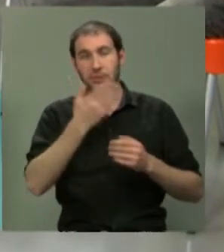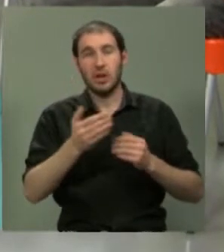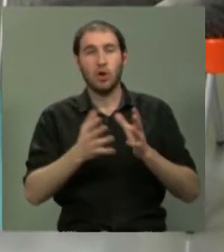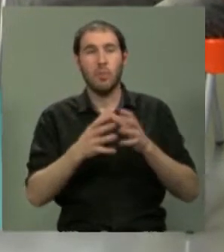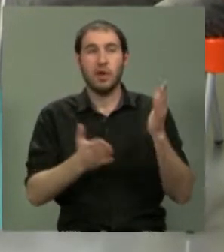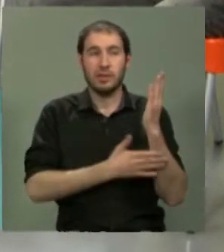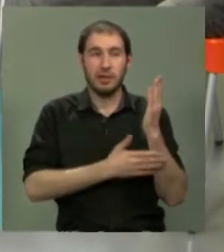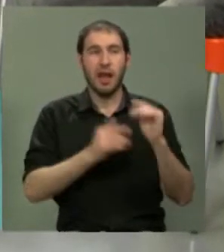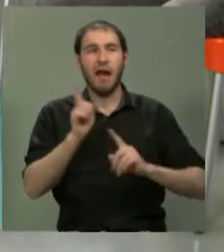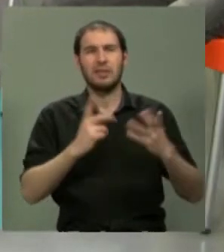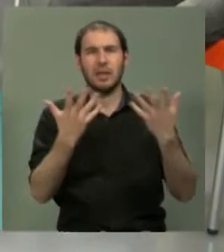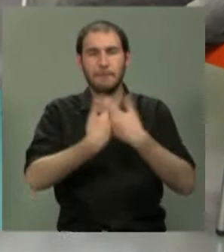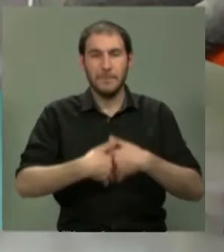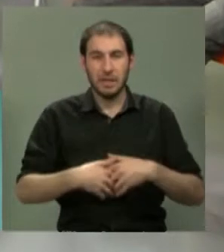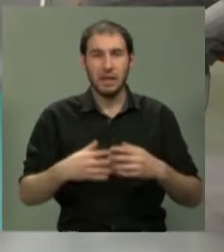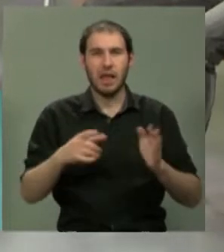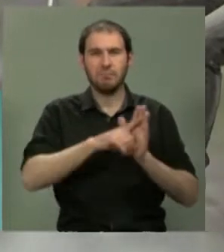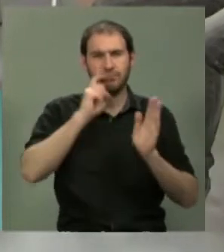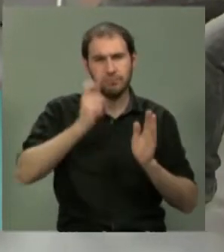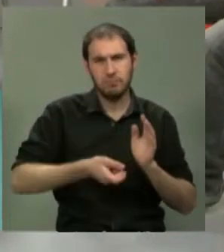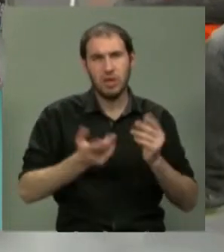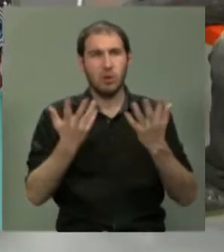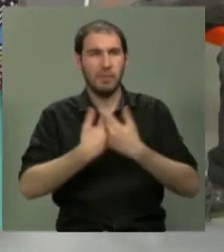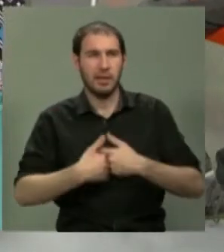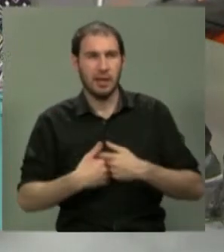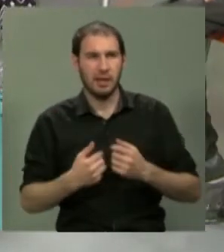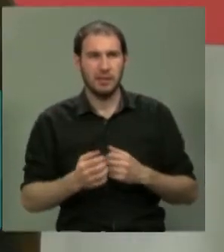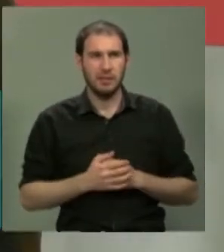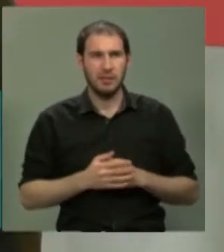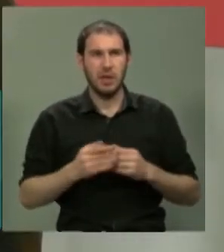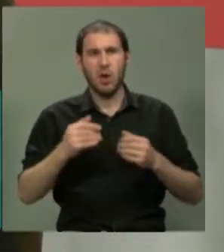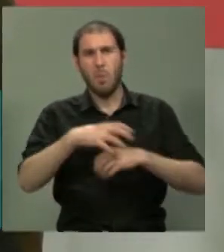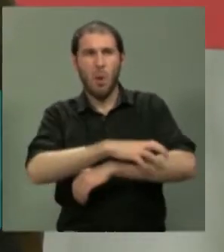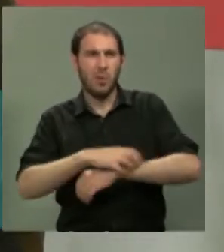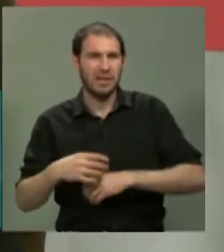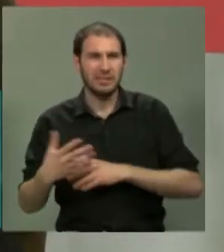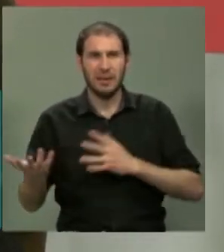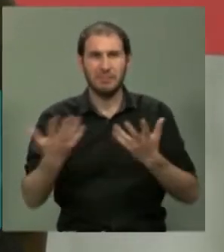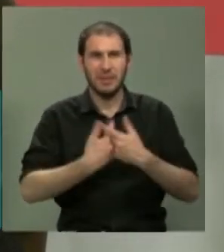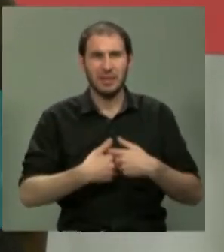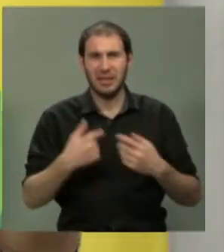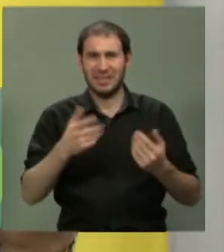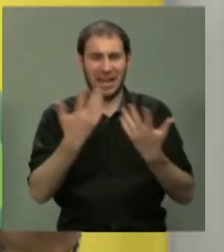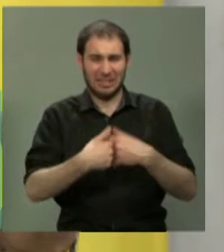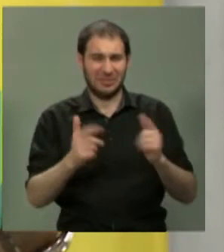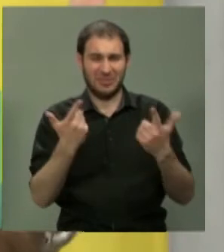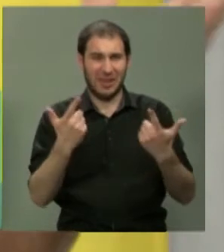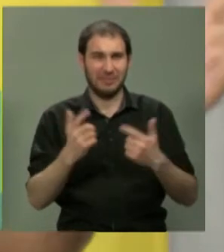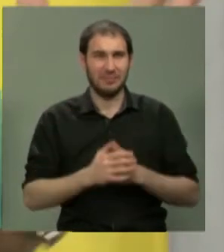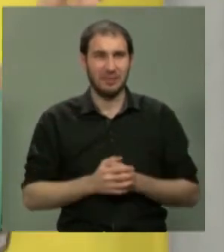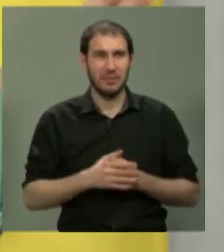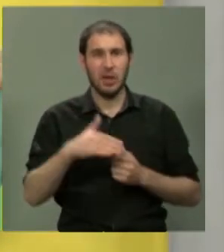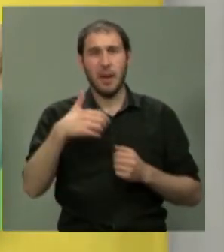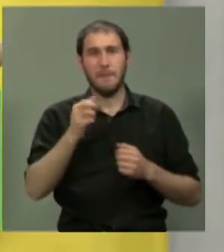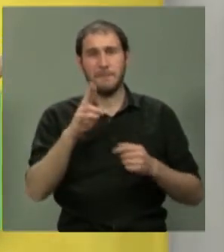izquierda, que te mezcla la delincuencia con la delincuencia con la pobreza, viste, ¿me entendés? Y no tiene nada que ver. Desde Carlos